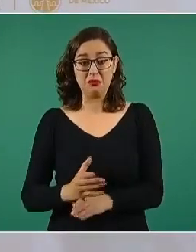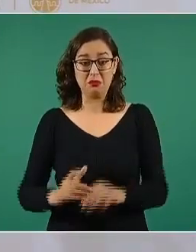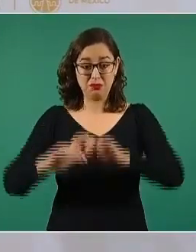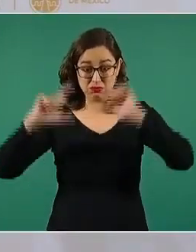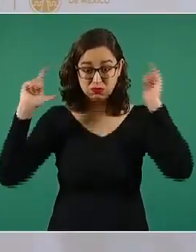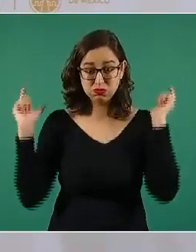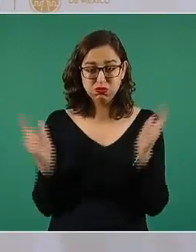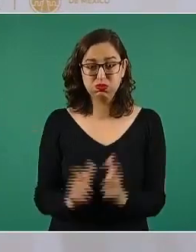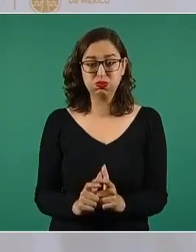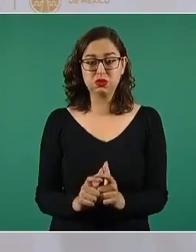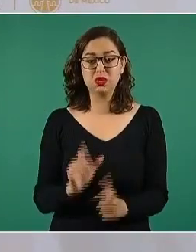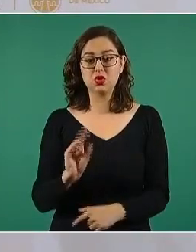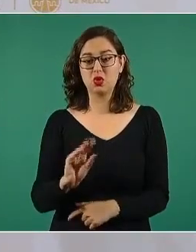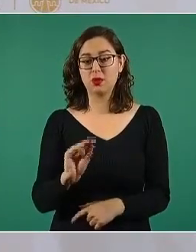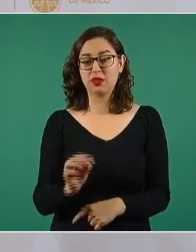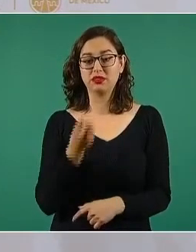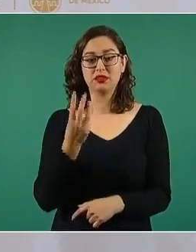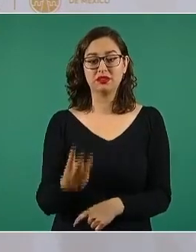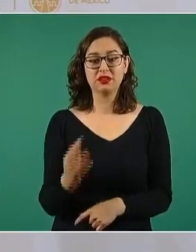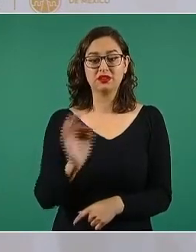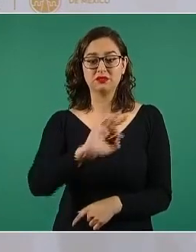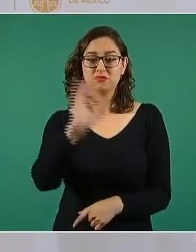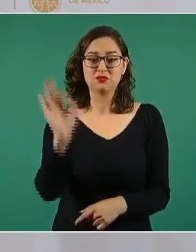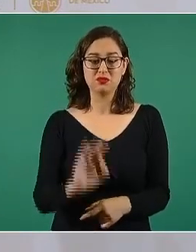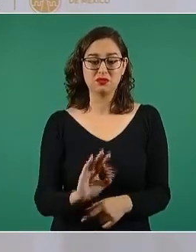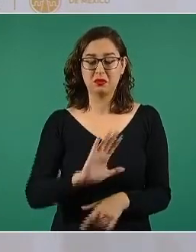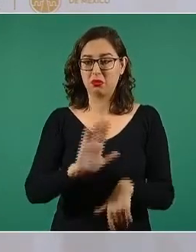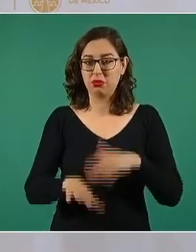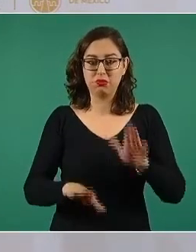reducido en un 93%.